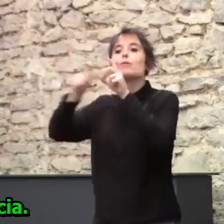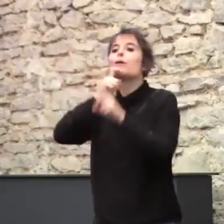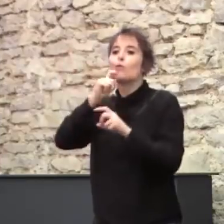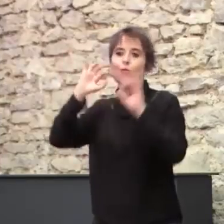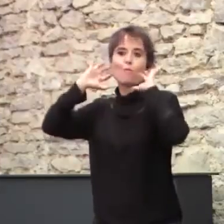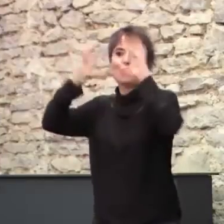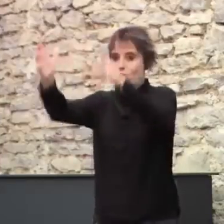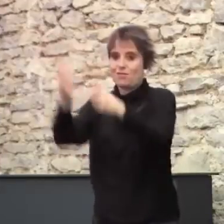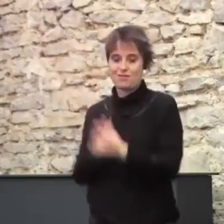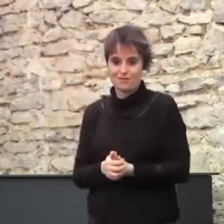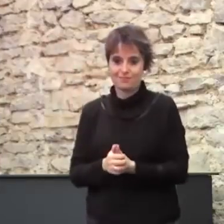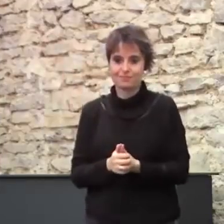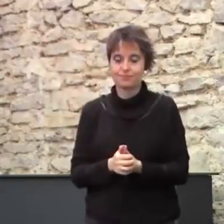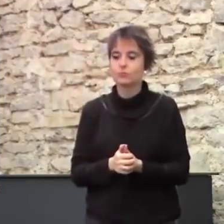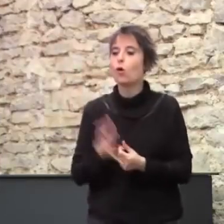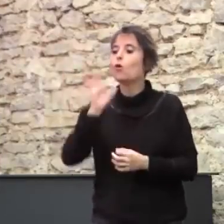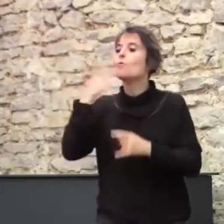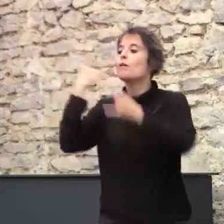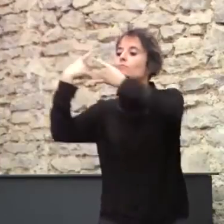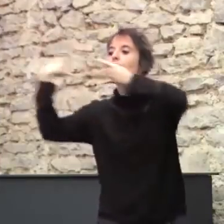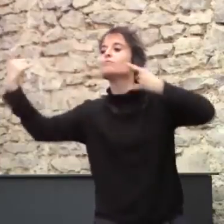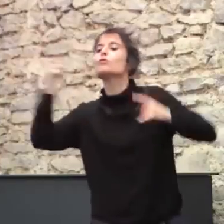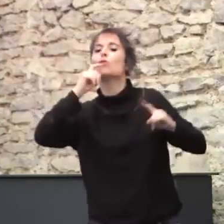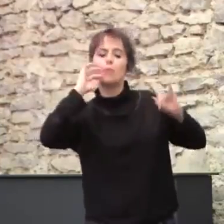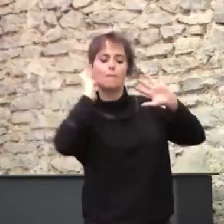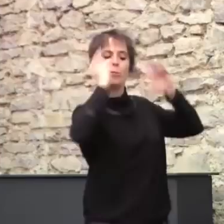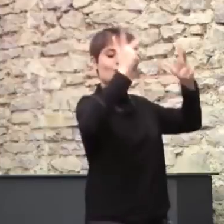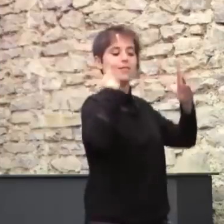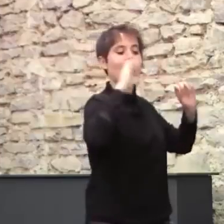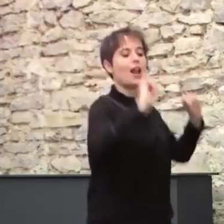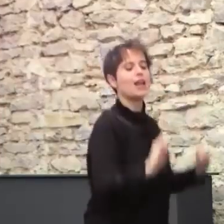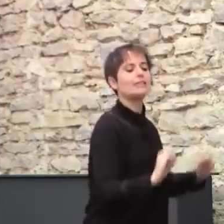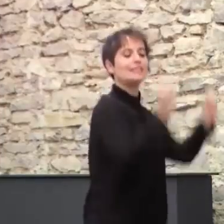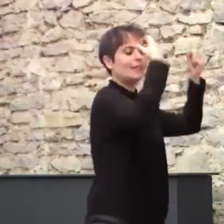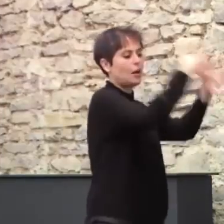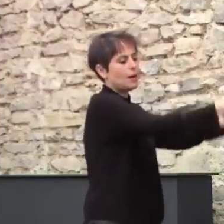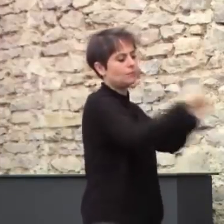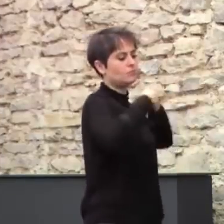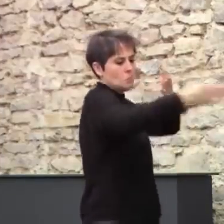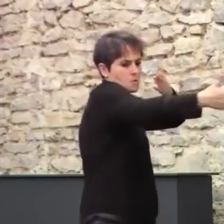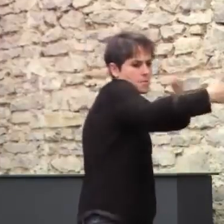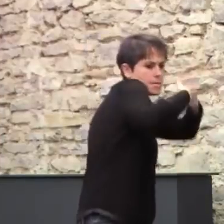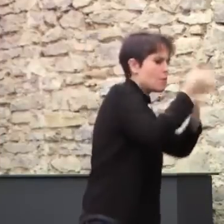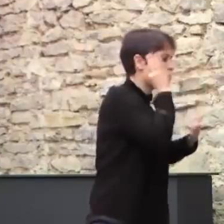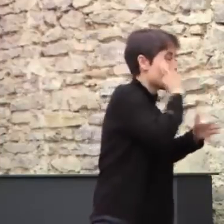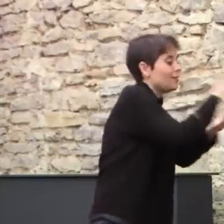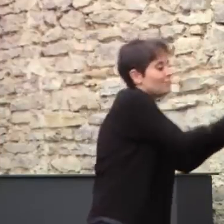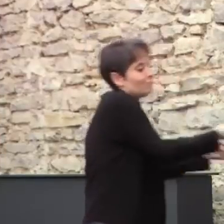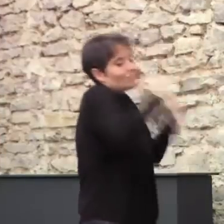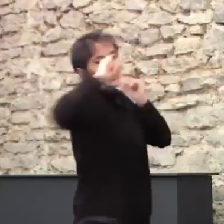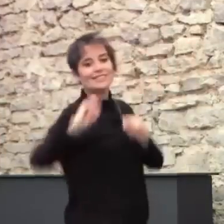violencia. Incluso conquistan a las mujeres con violencia, las rescatan de su encierro con